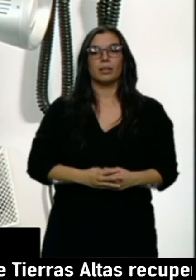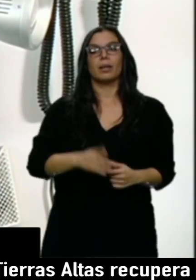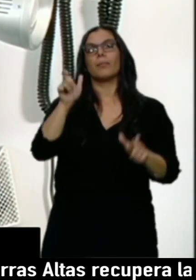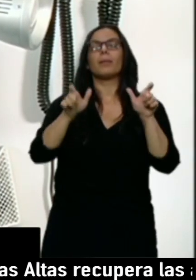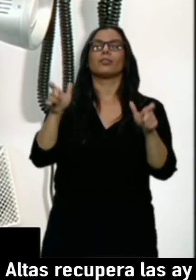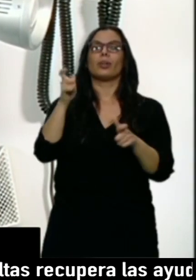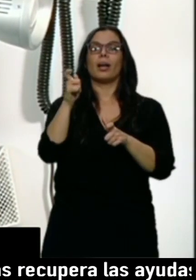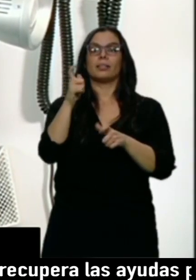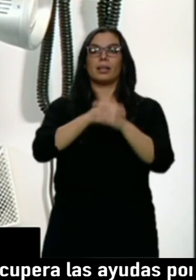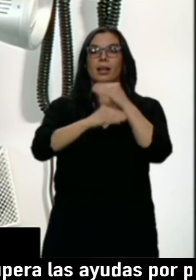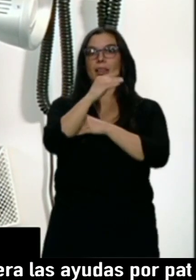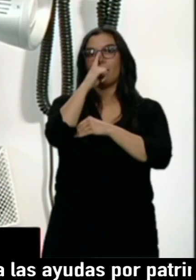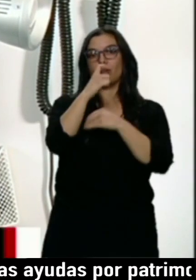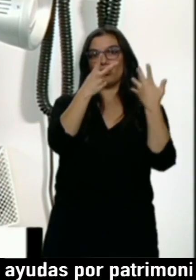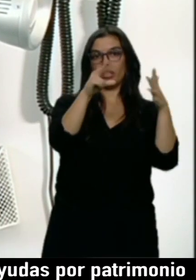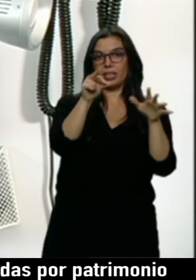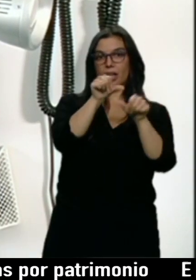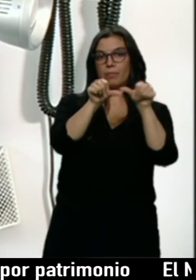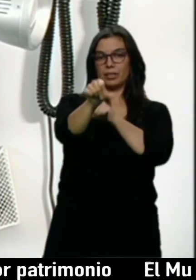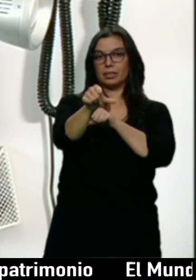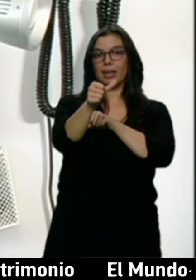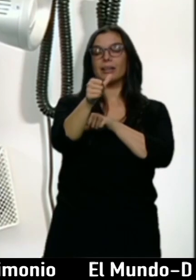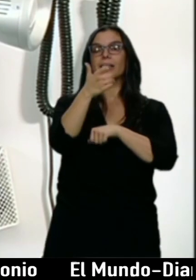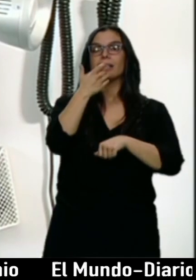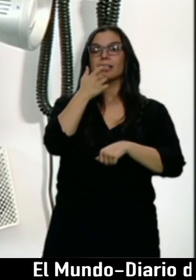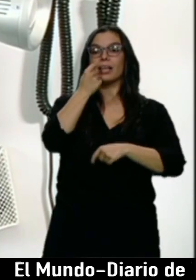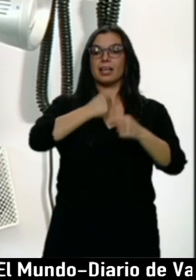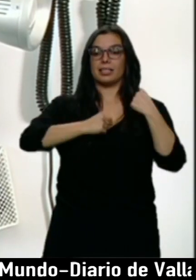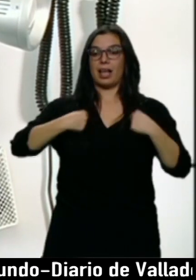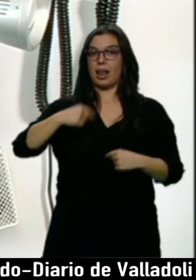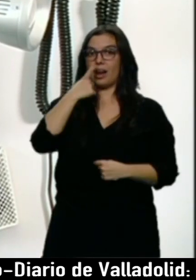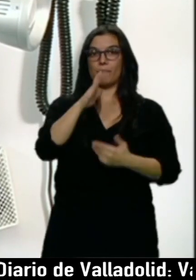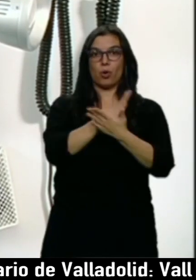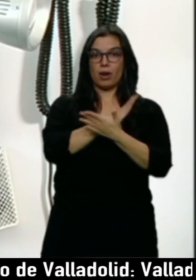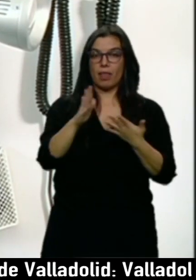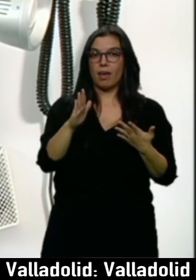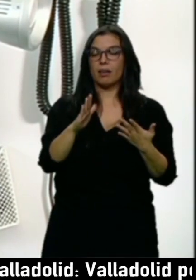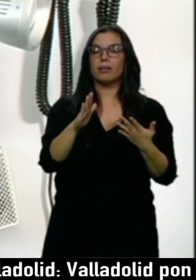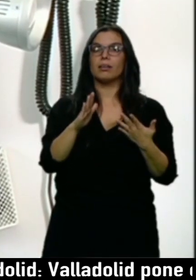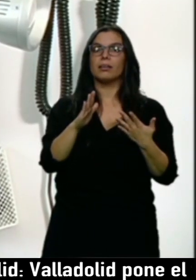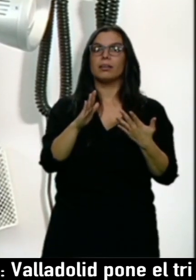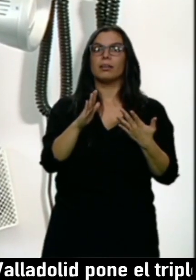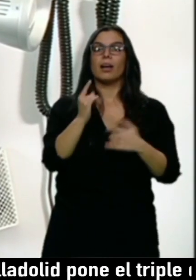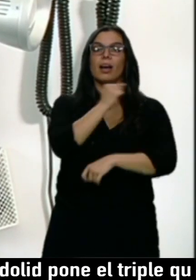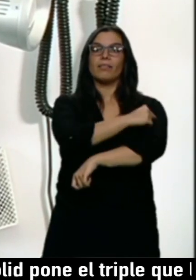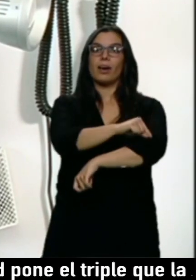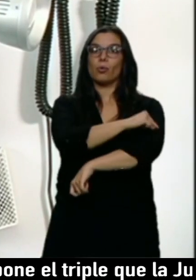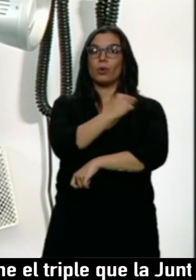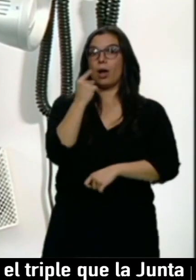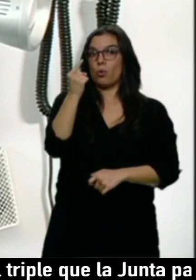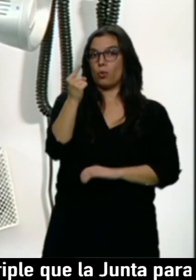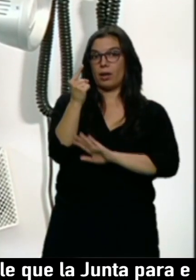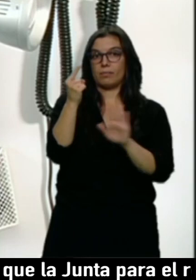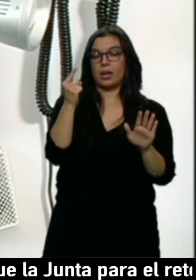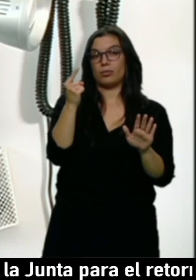año 70... que no hayan padecido el sarampión, que tengan solo puesta una dosis o ninguna